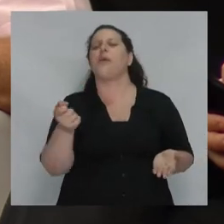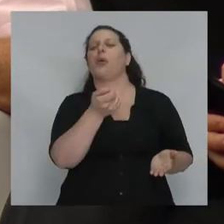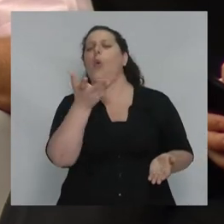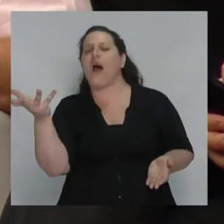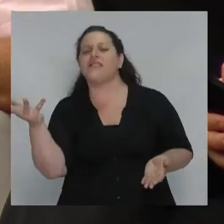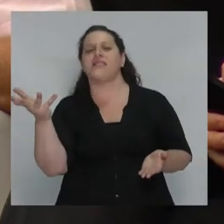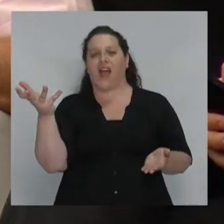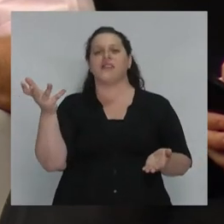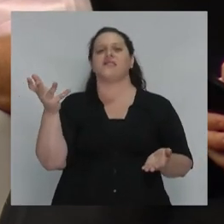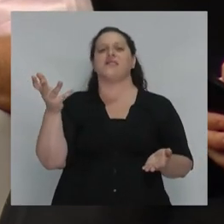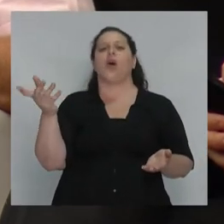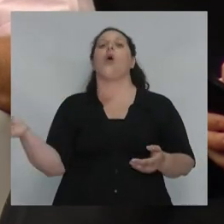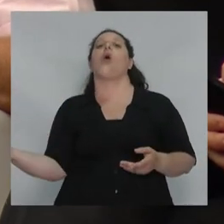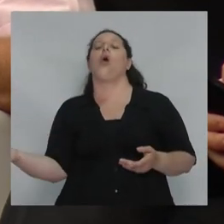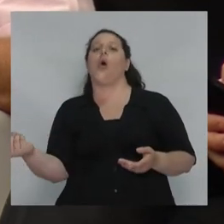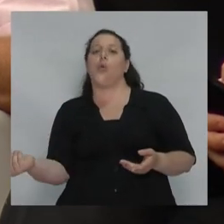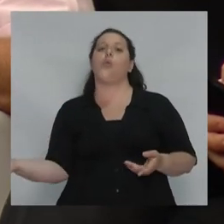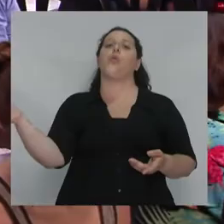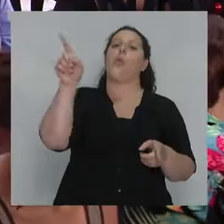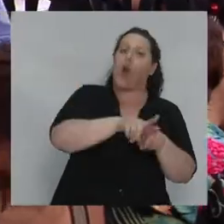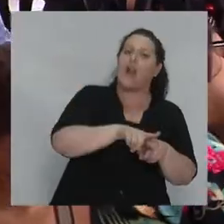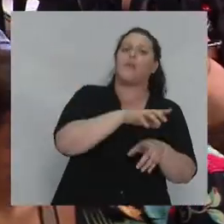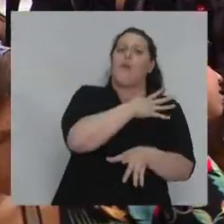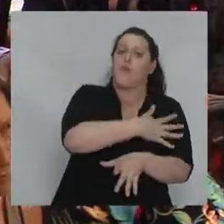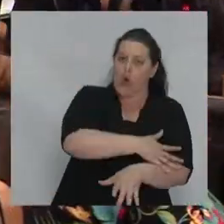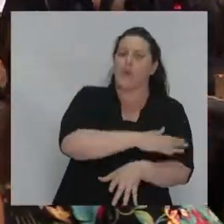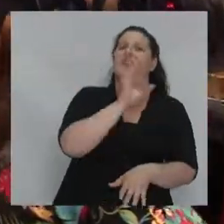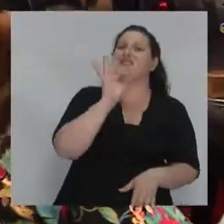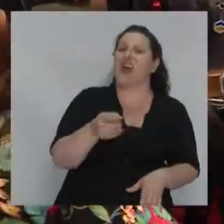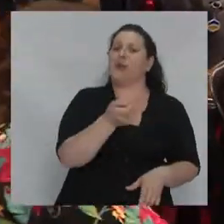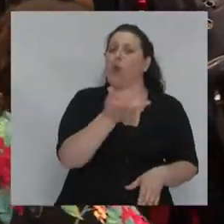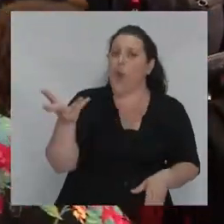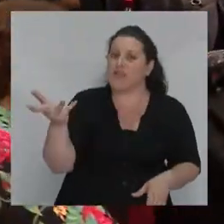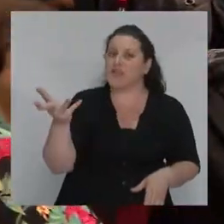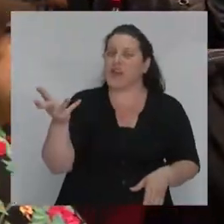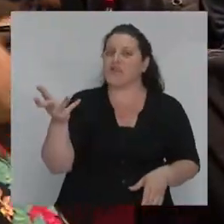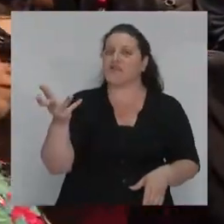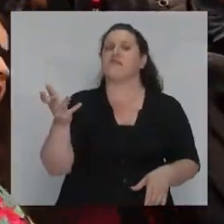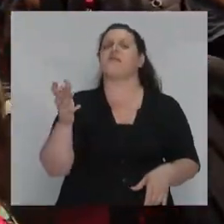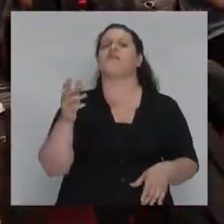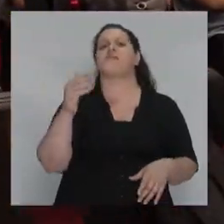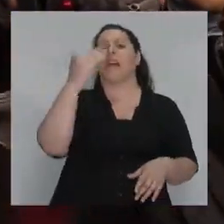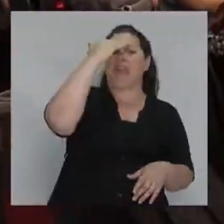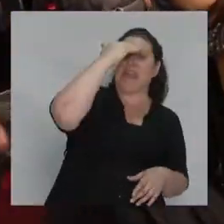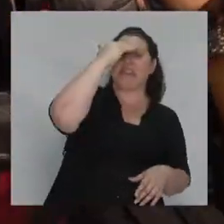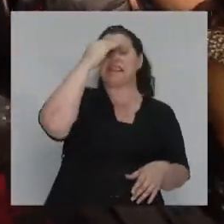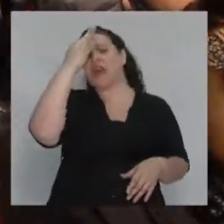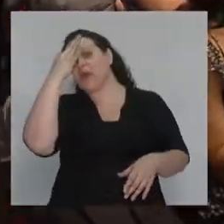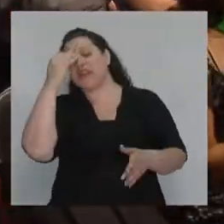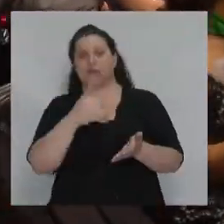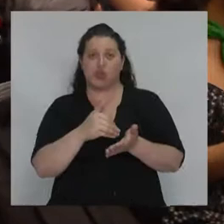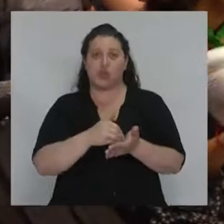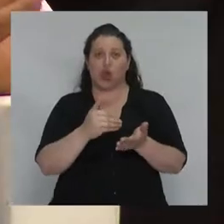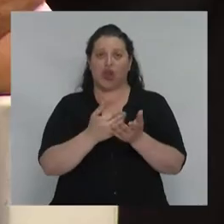personas están regresando hoy a la pobreza? Según cifras de la CEPAL, entre 15 y 20